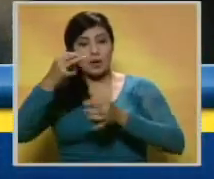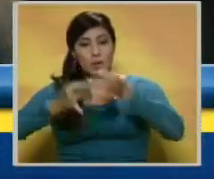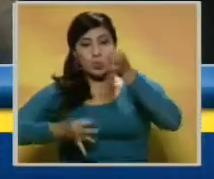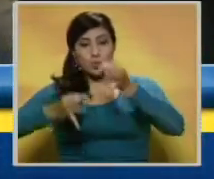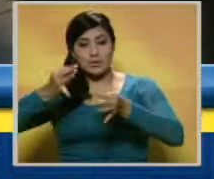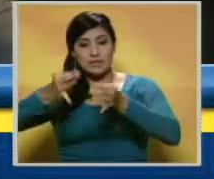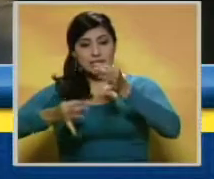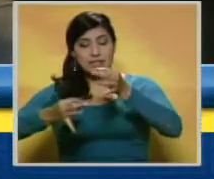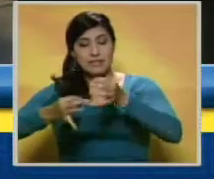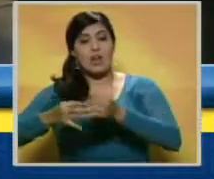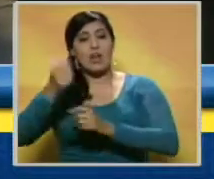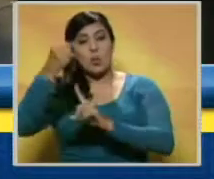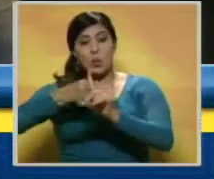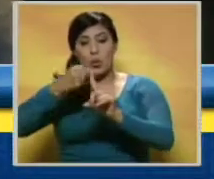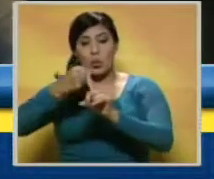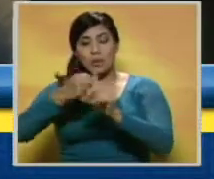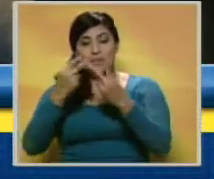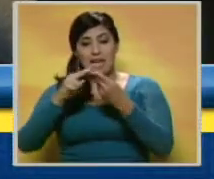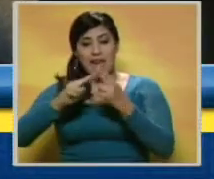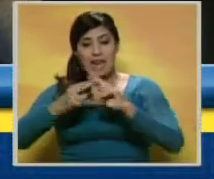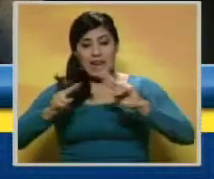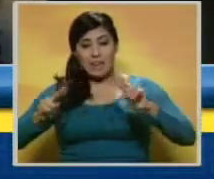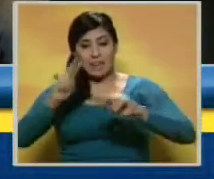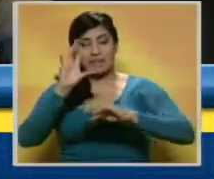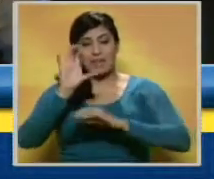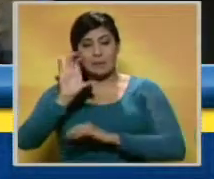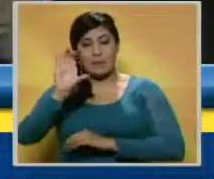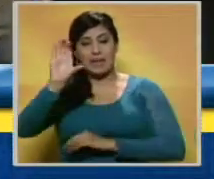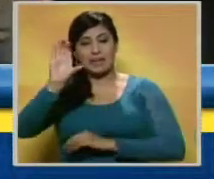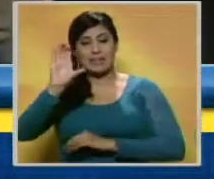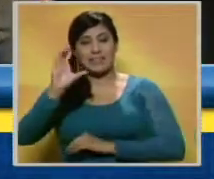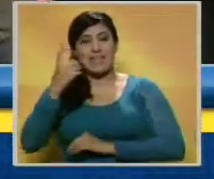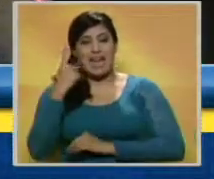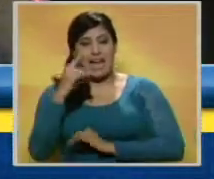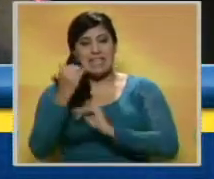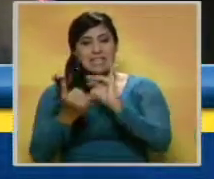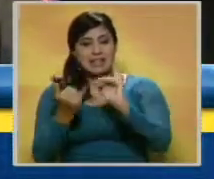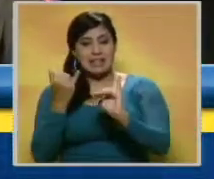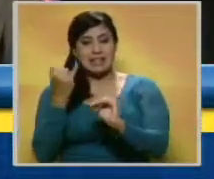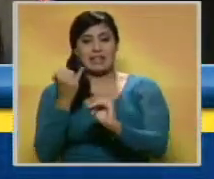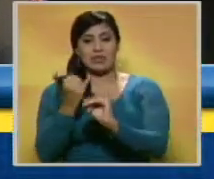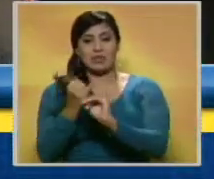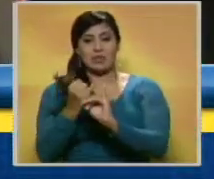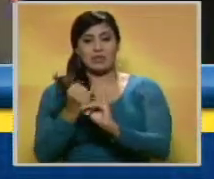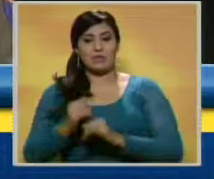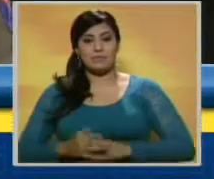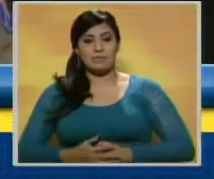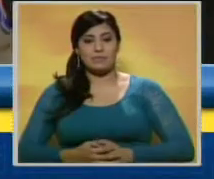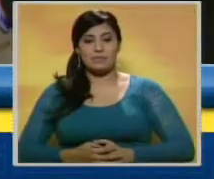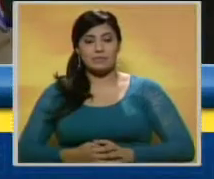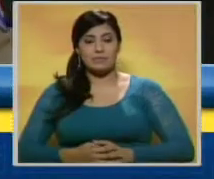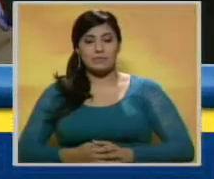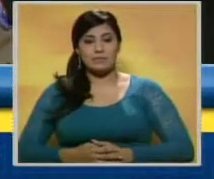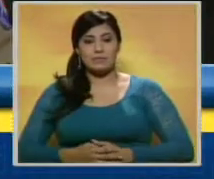justicia, es la lucha por la paz nacional e internacional.